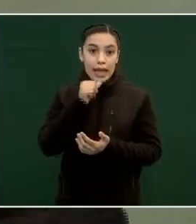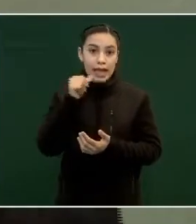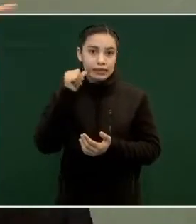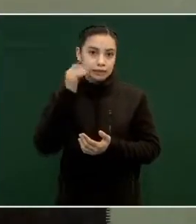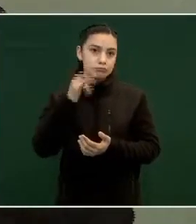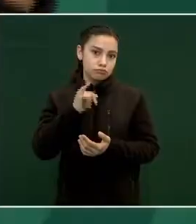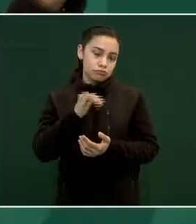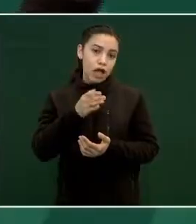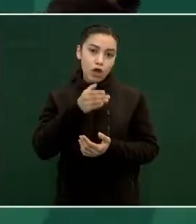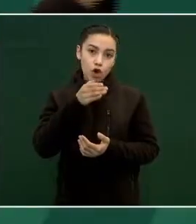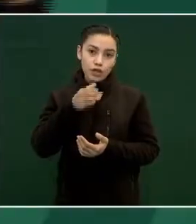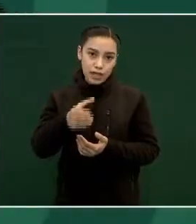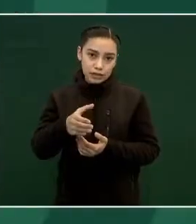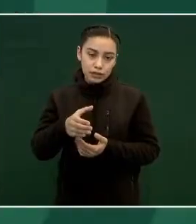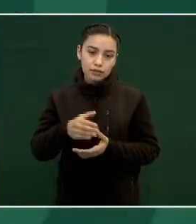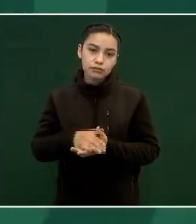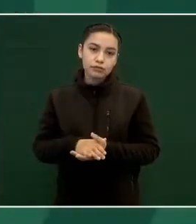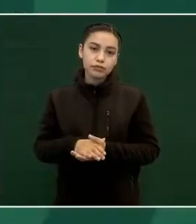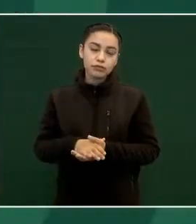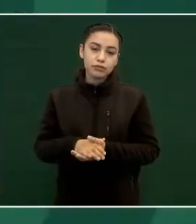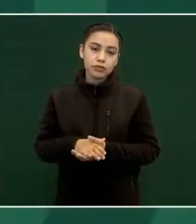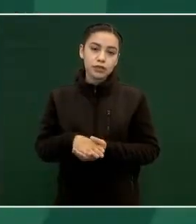que primero